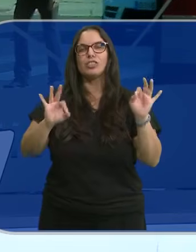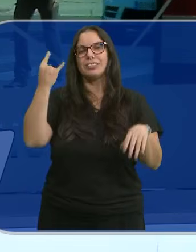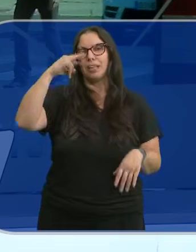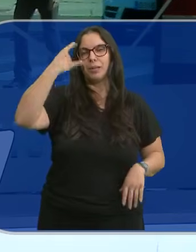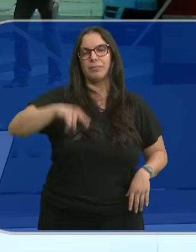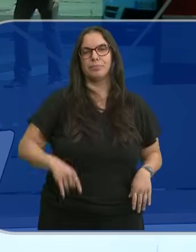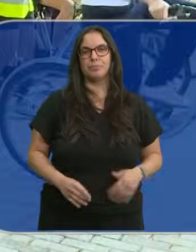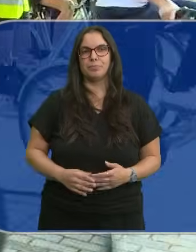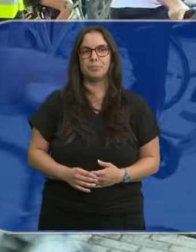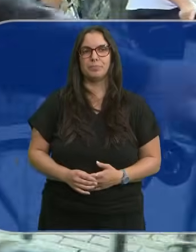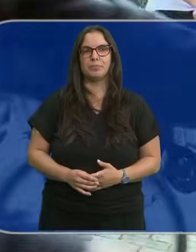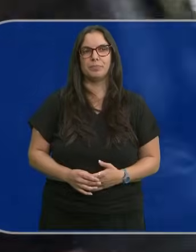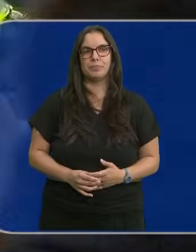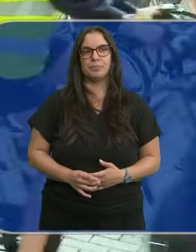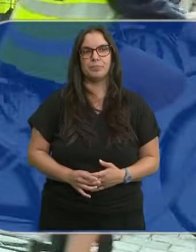Salamanca.